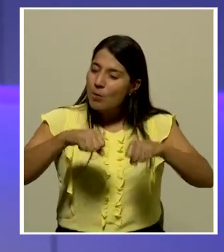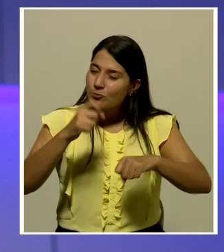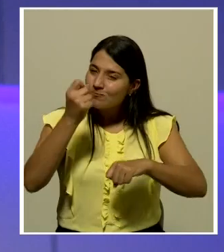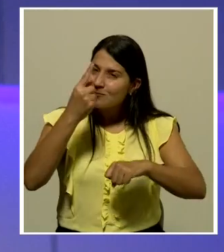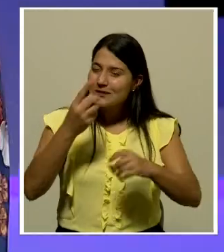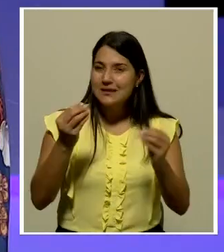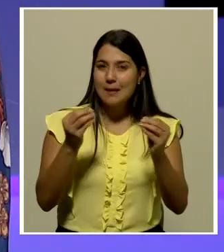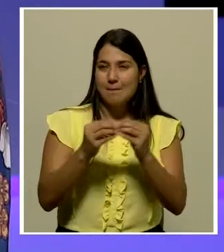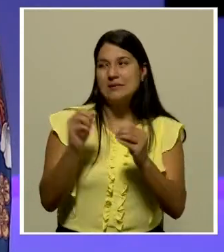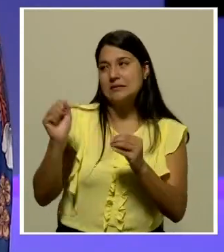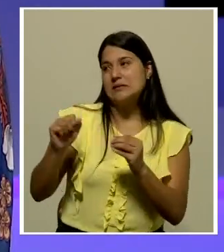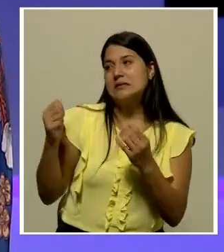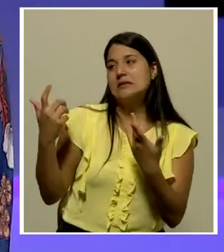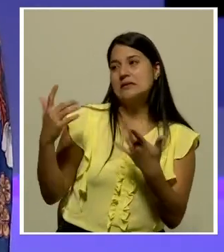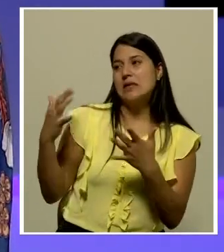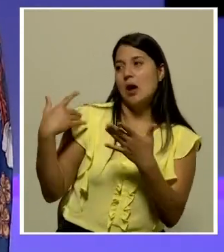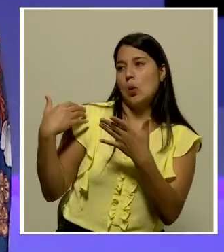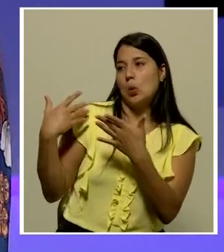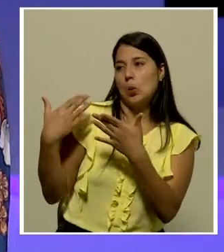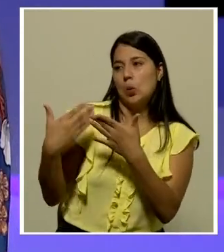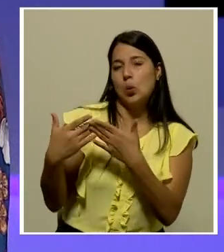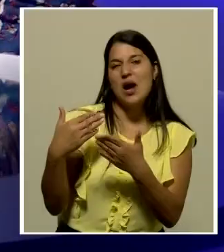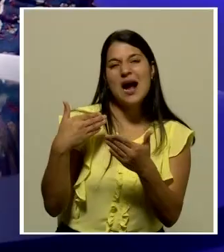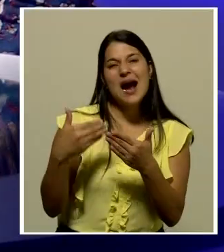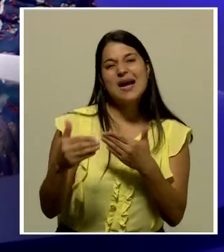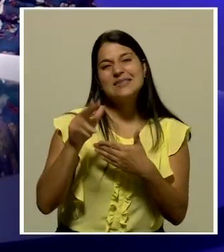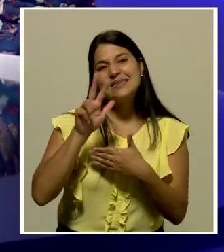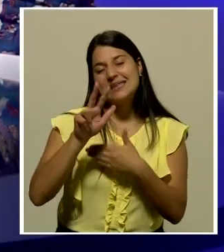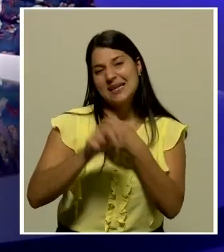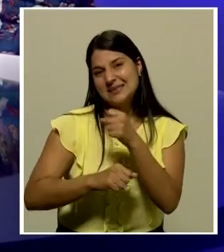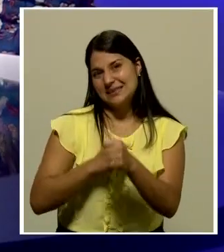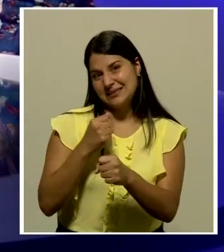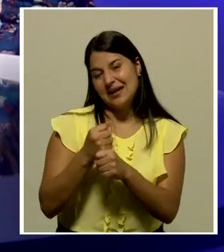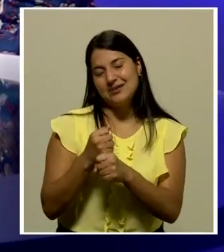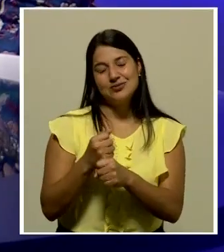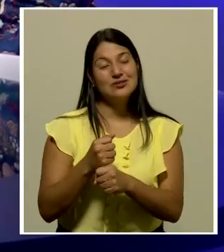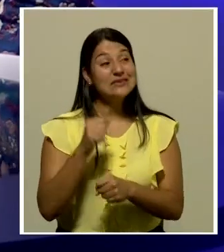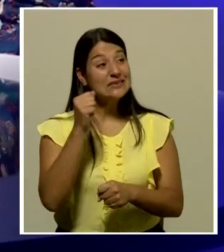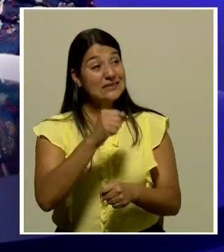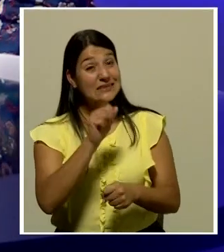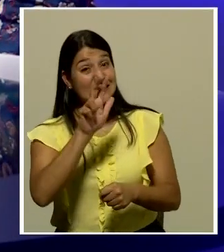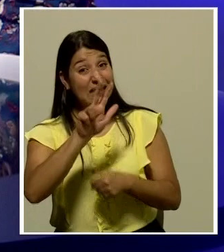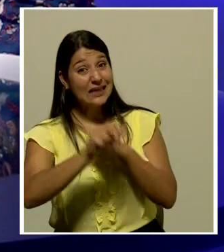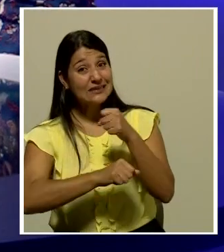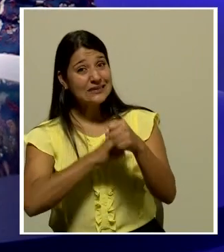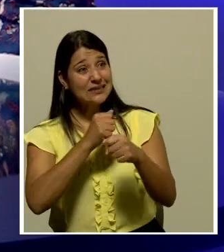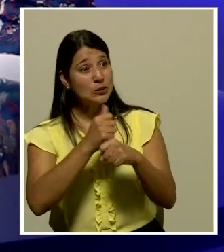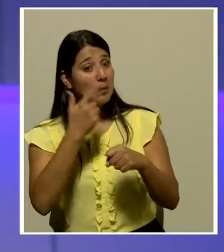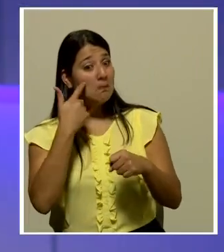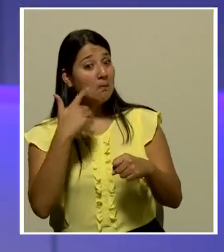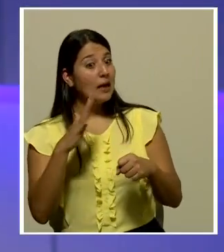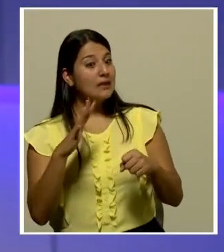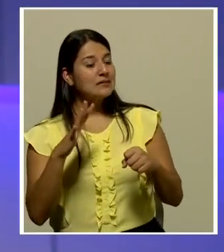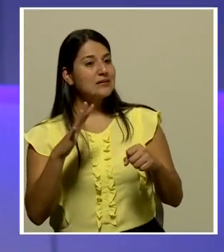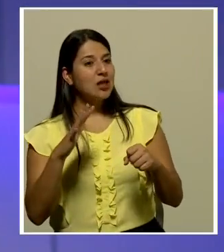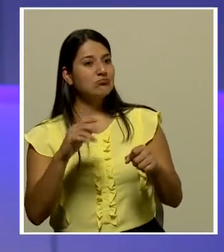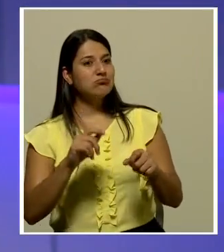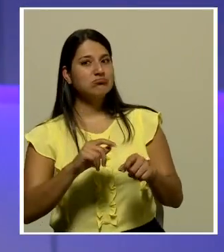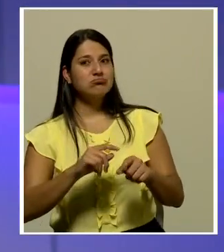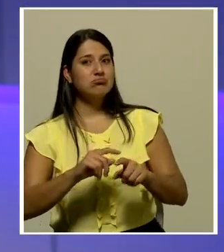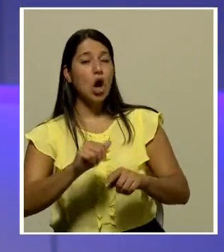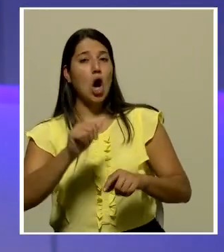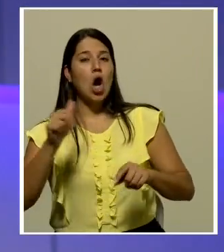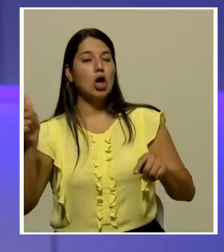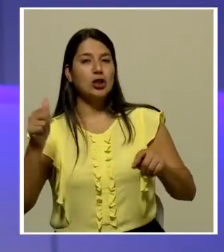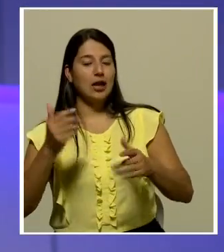Sí, han pasado ya, como decíamos, casi 3 años. Sí. Y 3 años y parece otro mundo. El cementazo en su